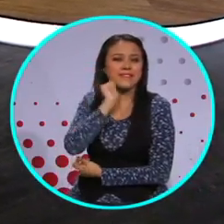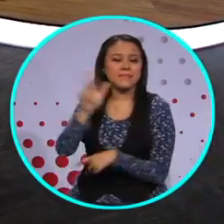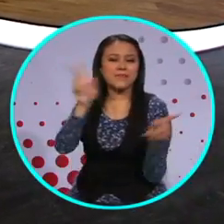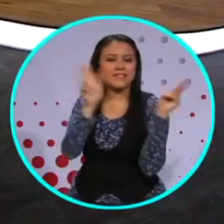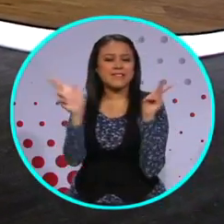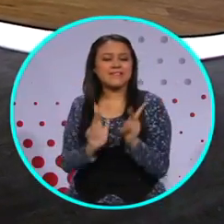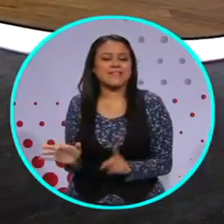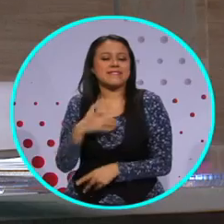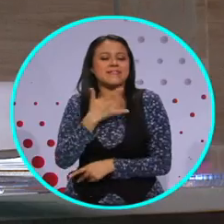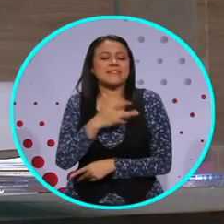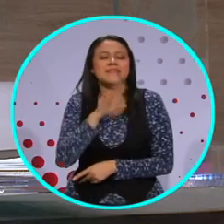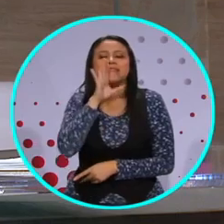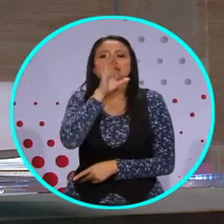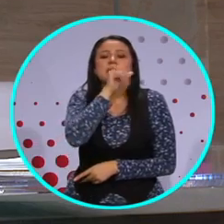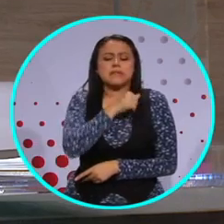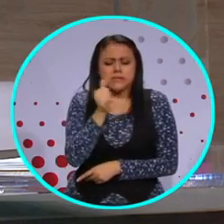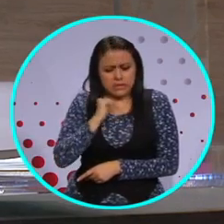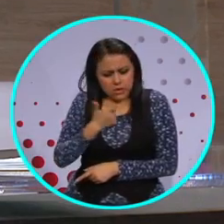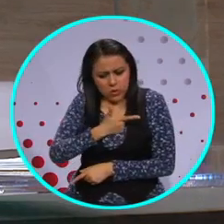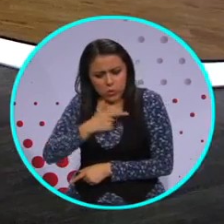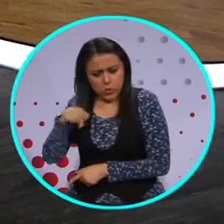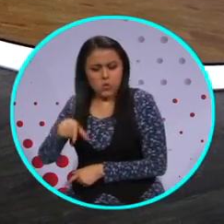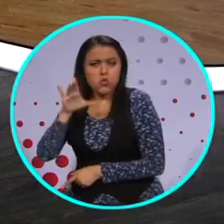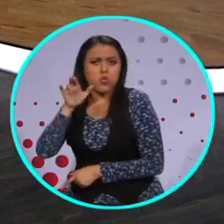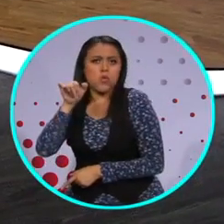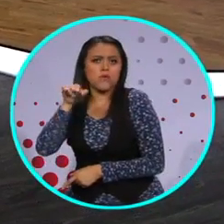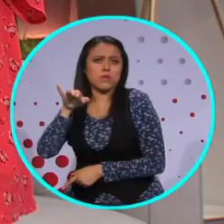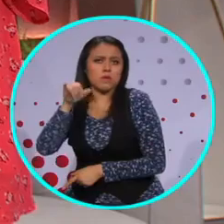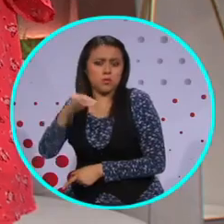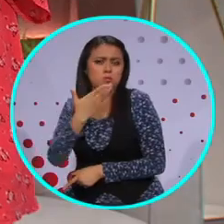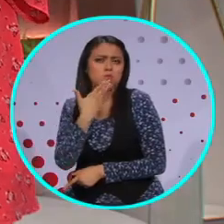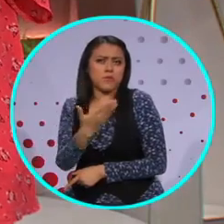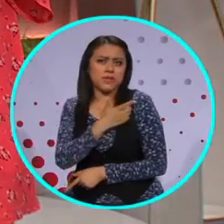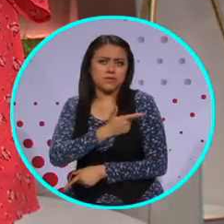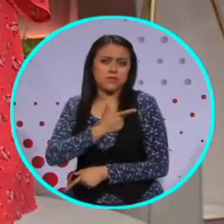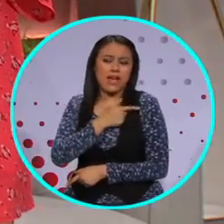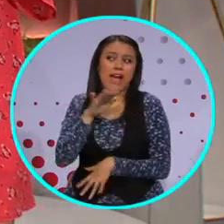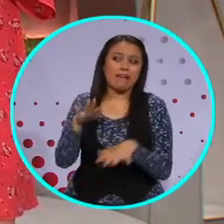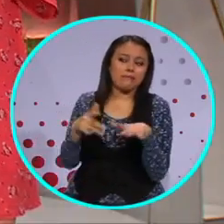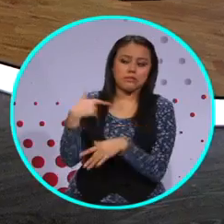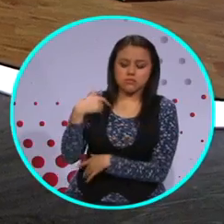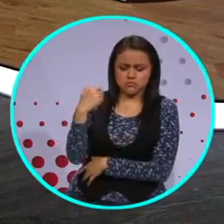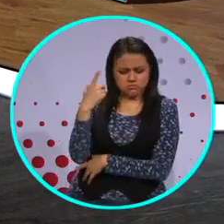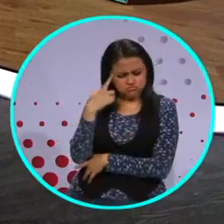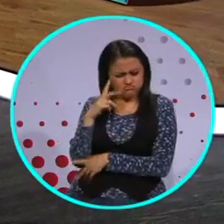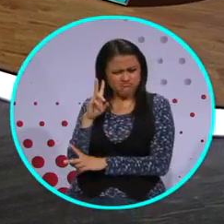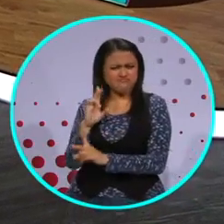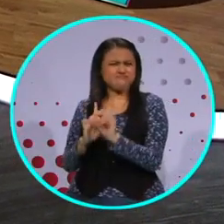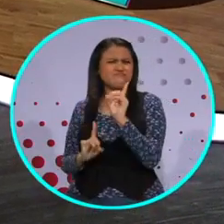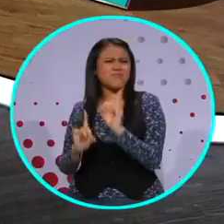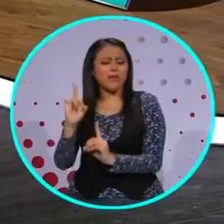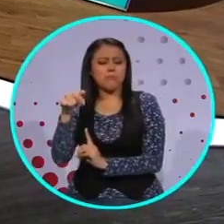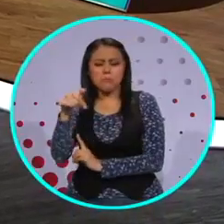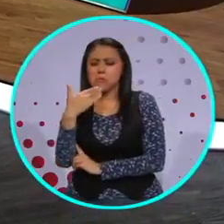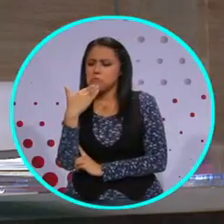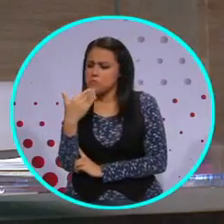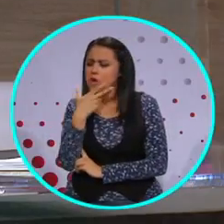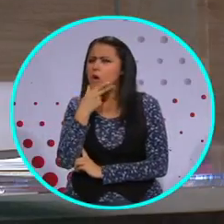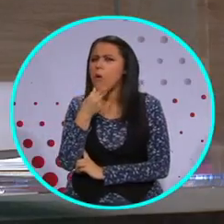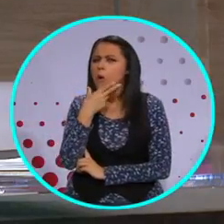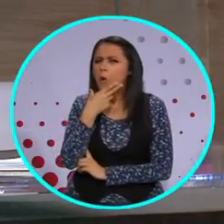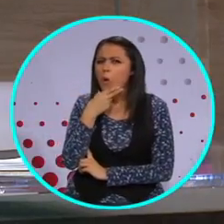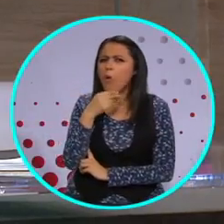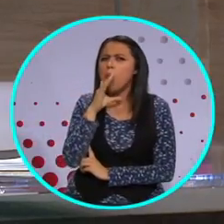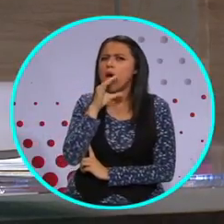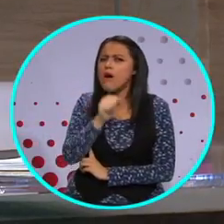pero la gente está contenta con el autismo y tenían sida pero la posición de cuauhtémoc ees hemos